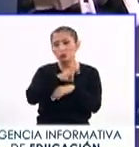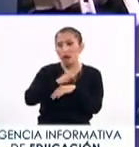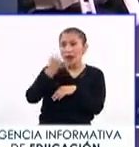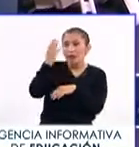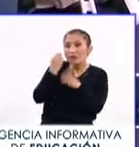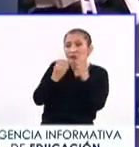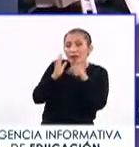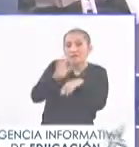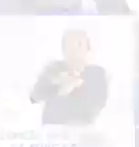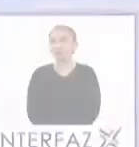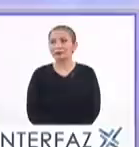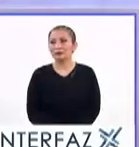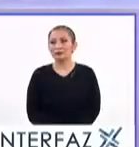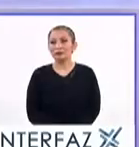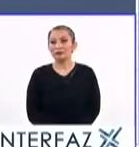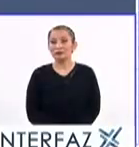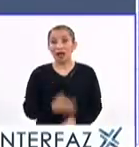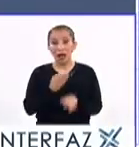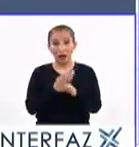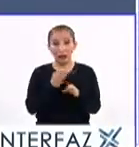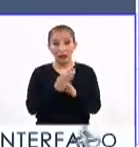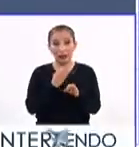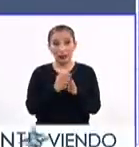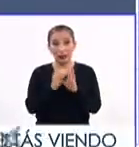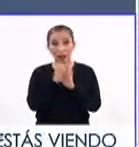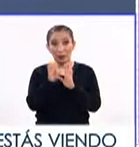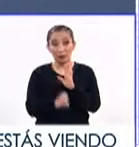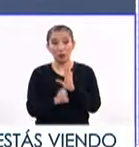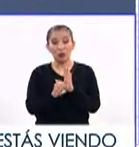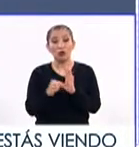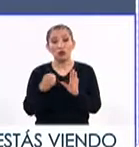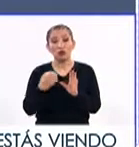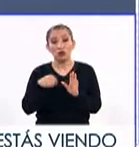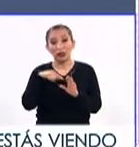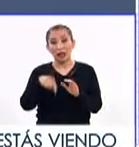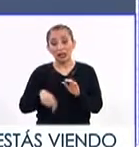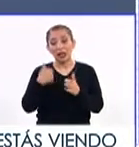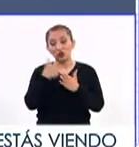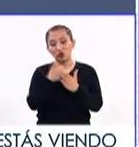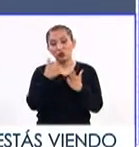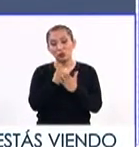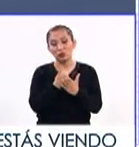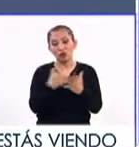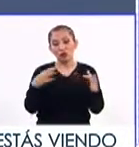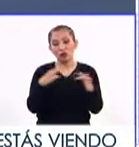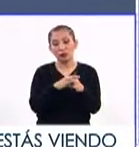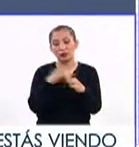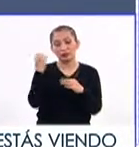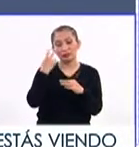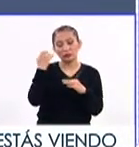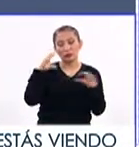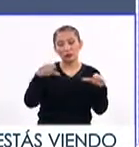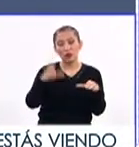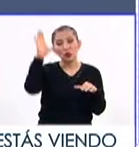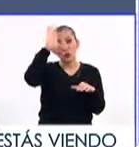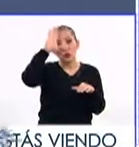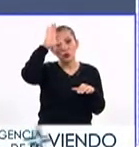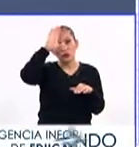puedan acceder a ella. En este momento, por ejemplo, nosotros colaboramos junto con Seminario Cultura